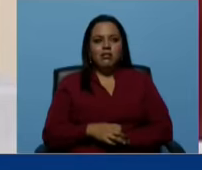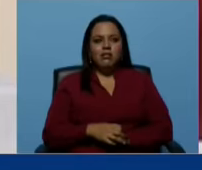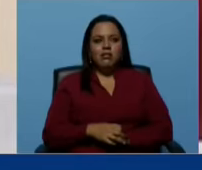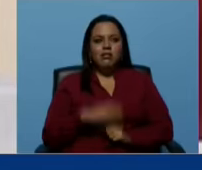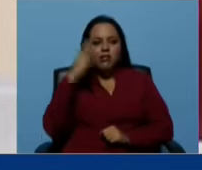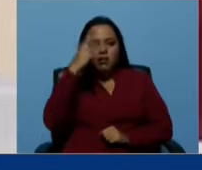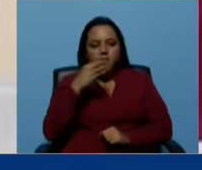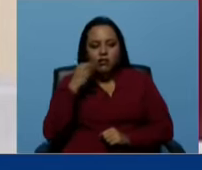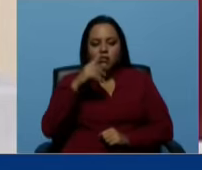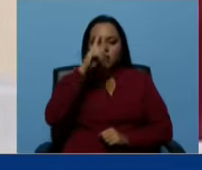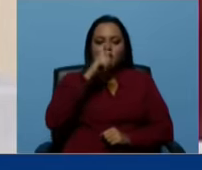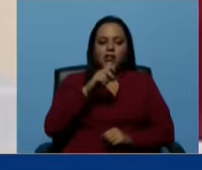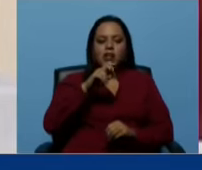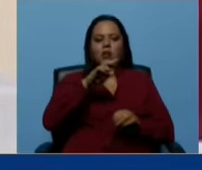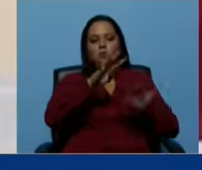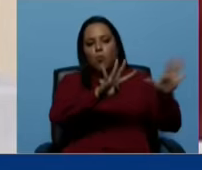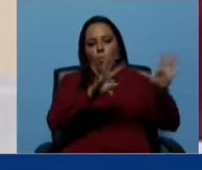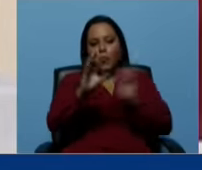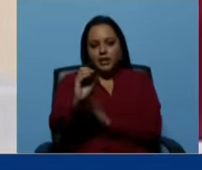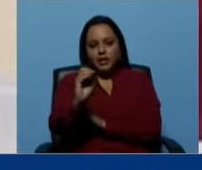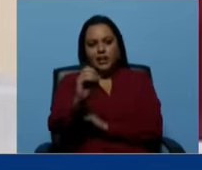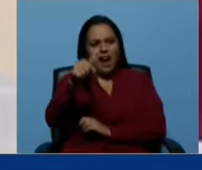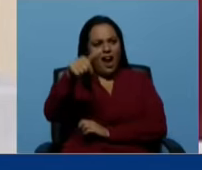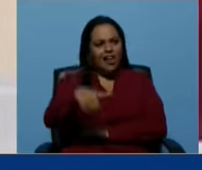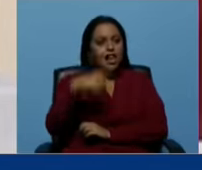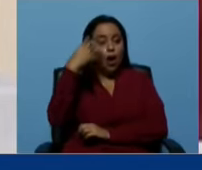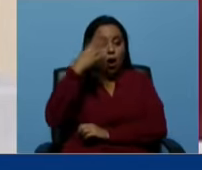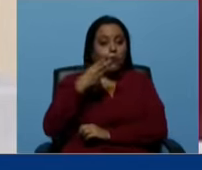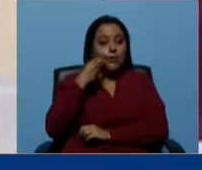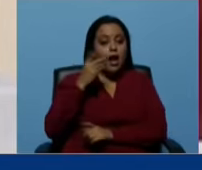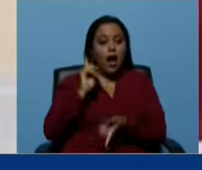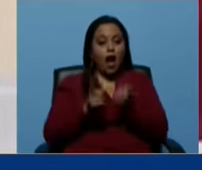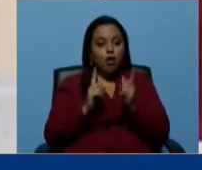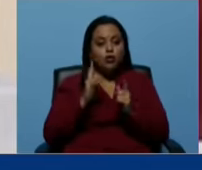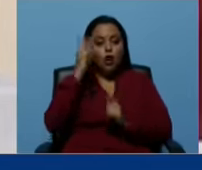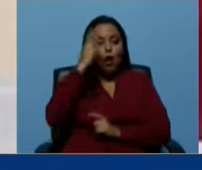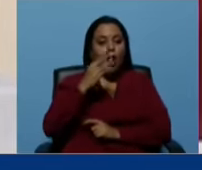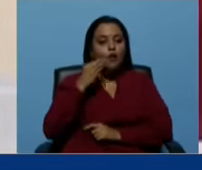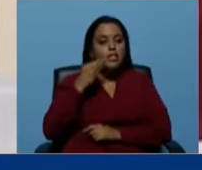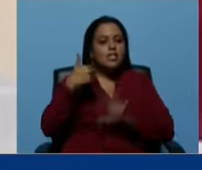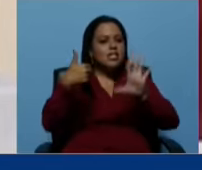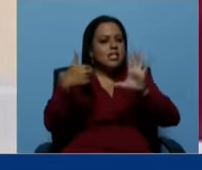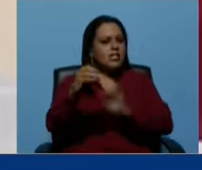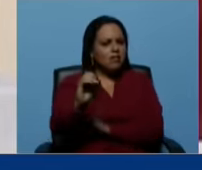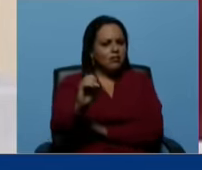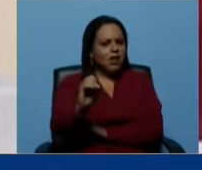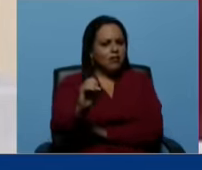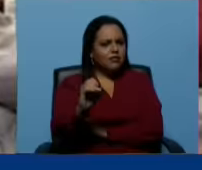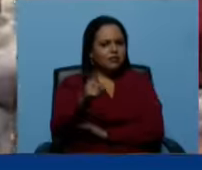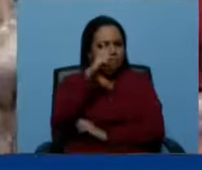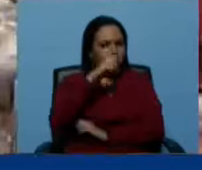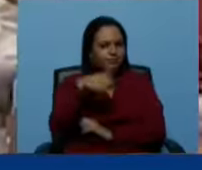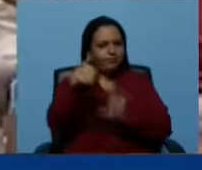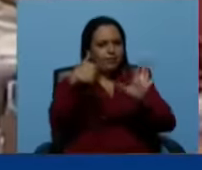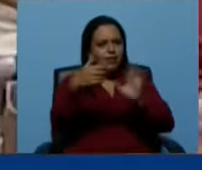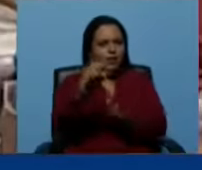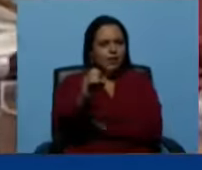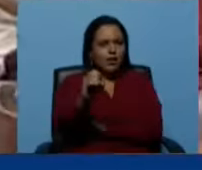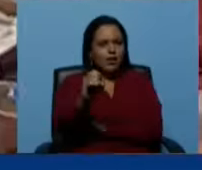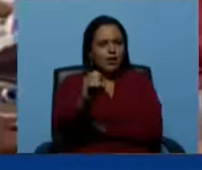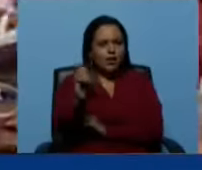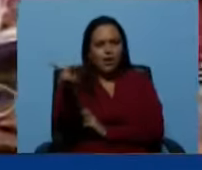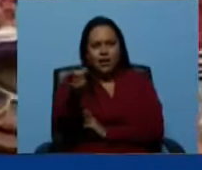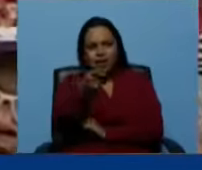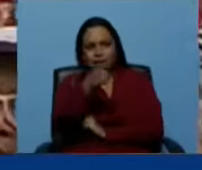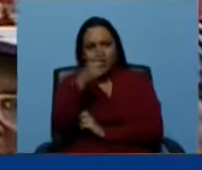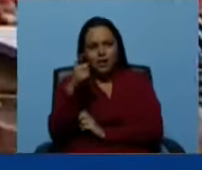Jóvenes en los 90. Aquí estamos los jóvenes. ¿Hay jóvenes en los 60 aquí? 60, de los 60. O sea,